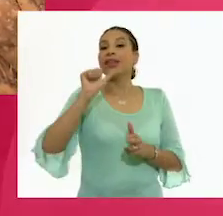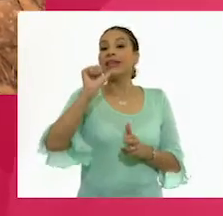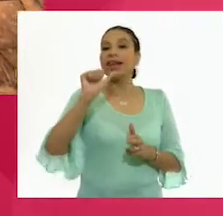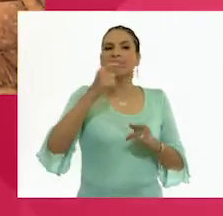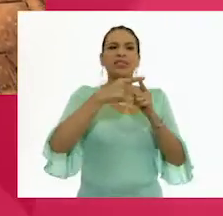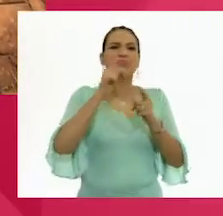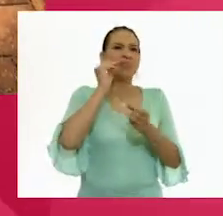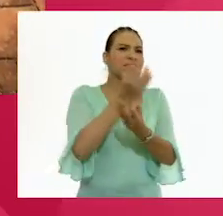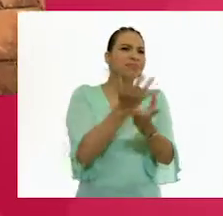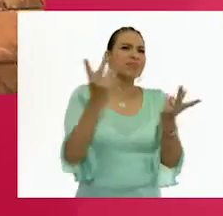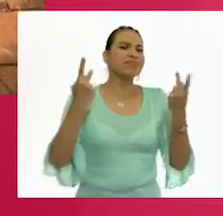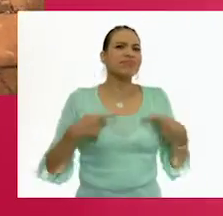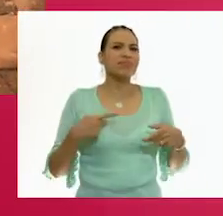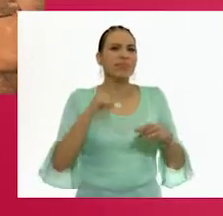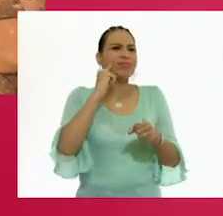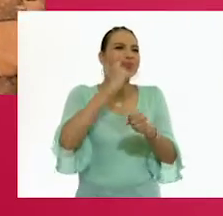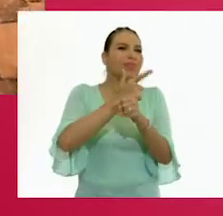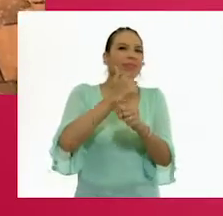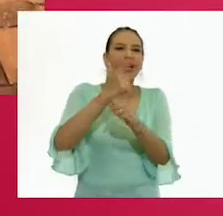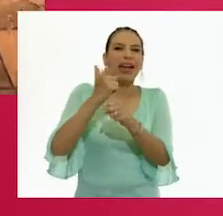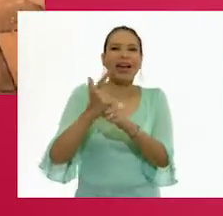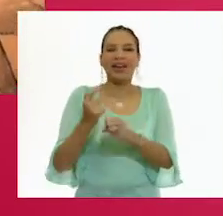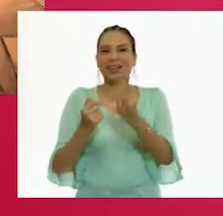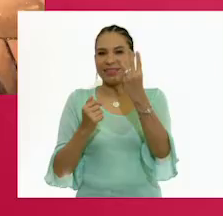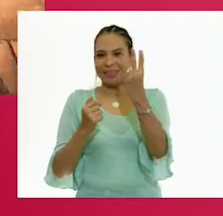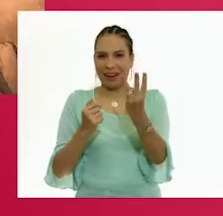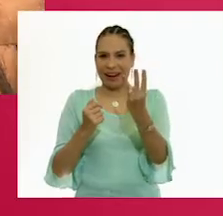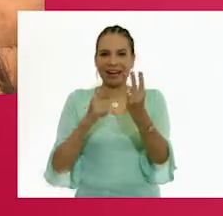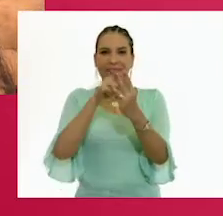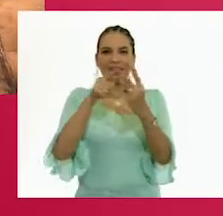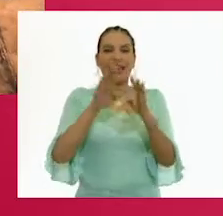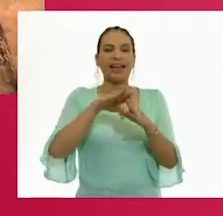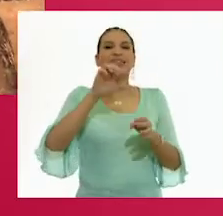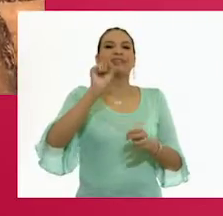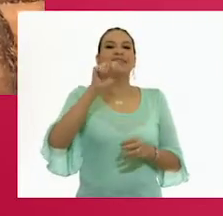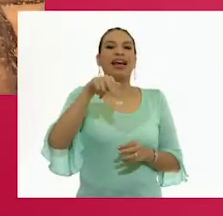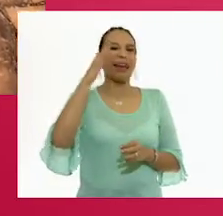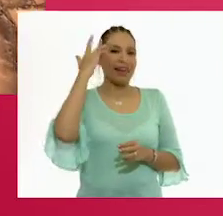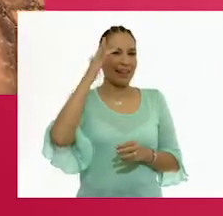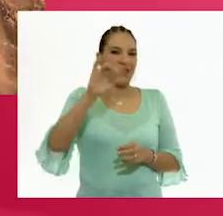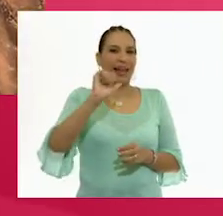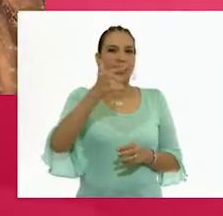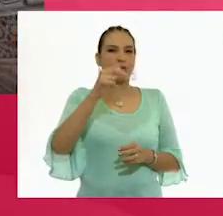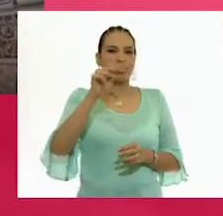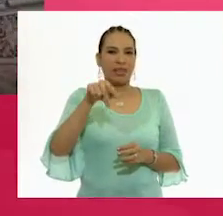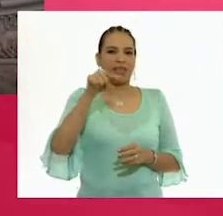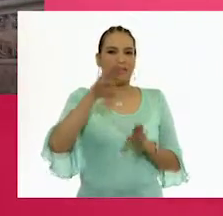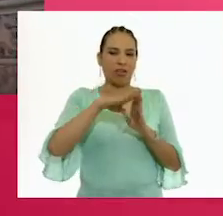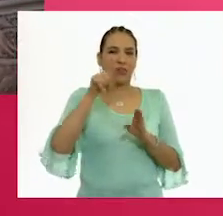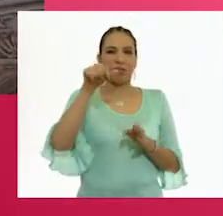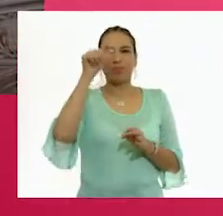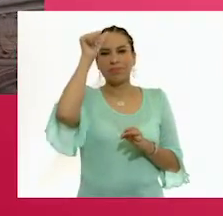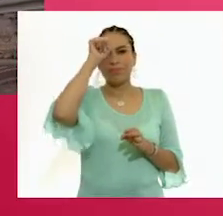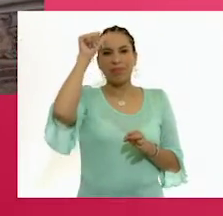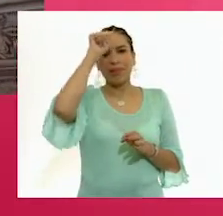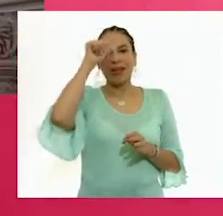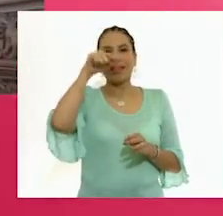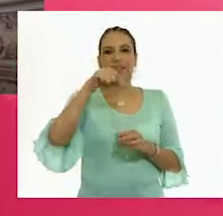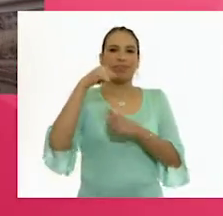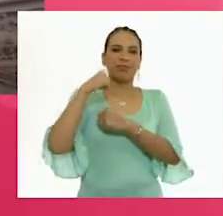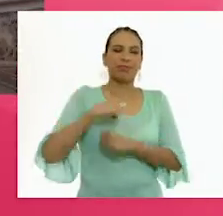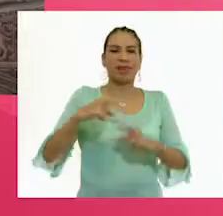varios personajes, encontramos 3 imágenes donde aparece San Agustín, que es la orden religiosa, es el padre tutelar de la